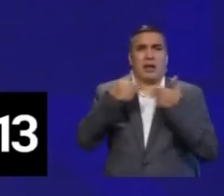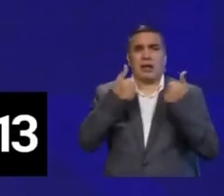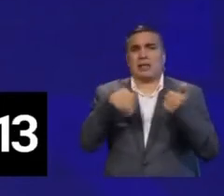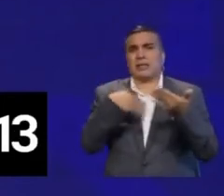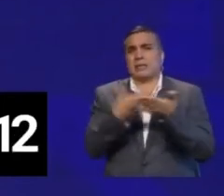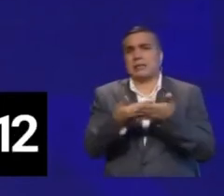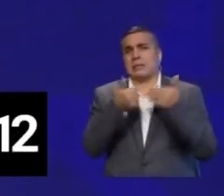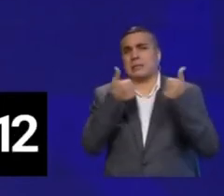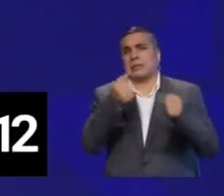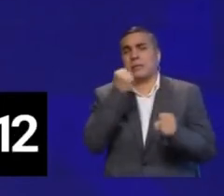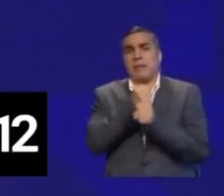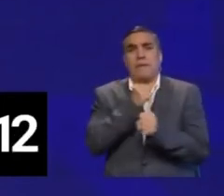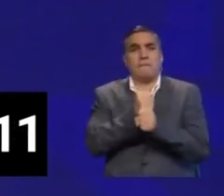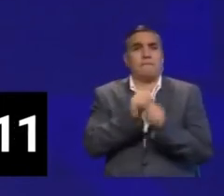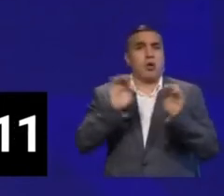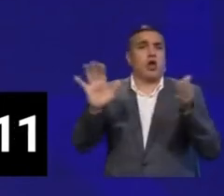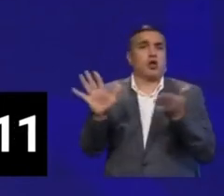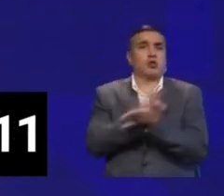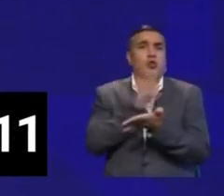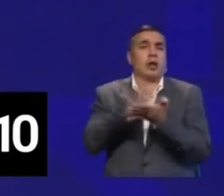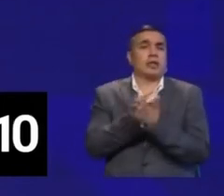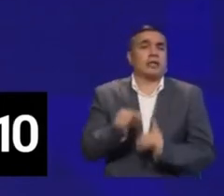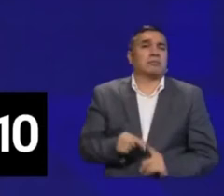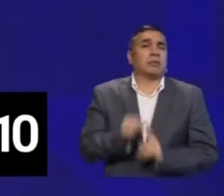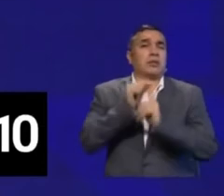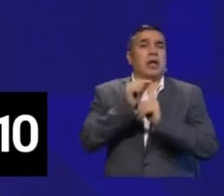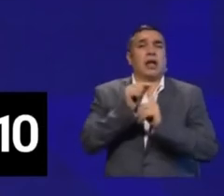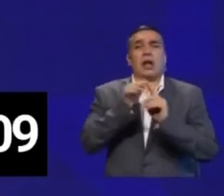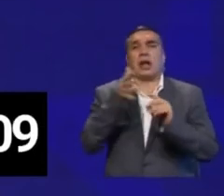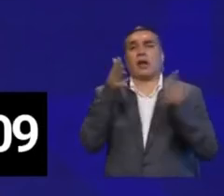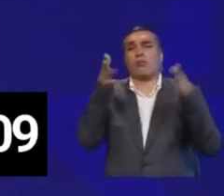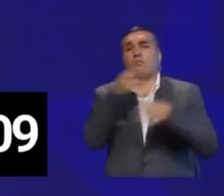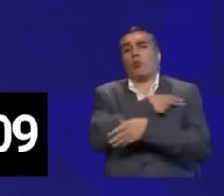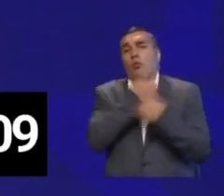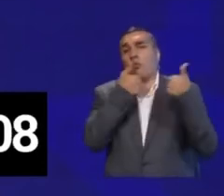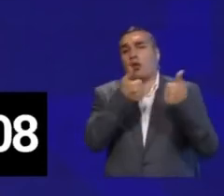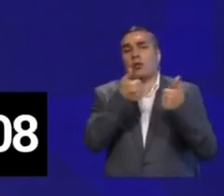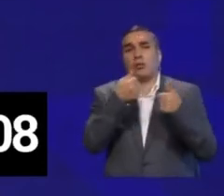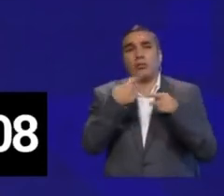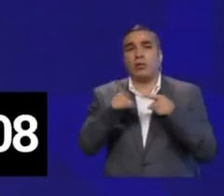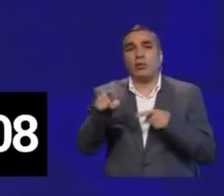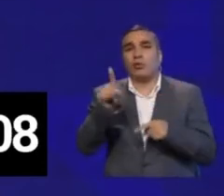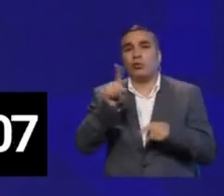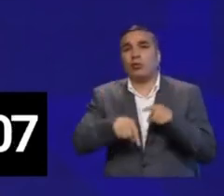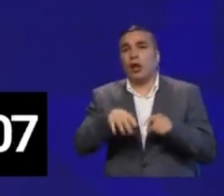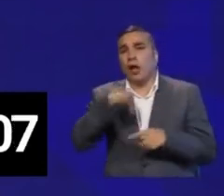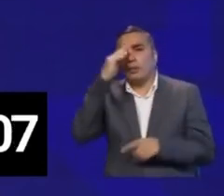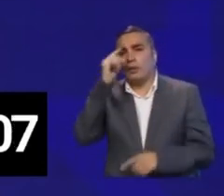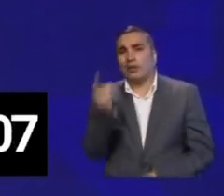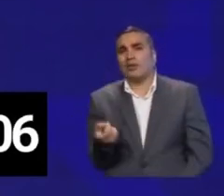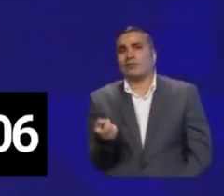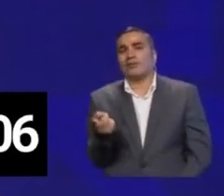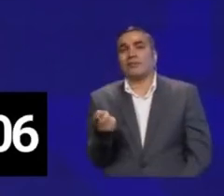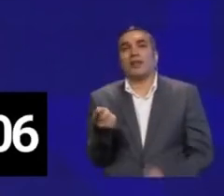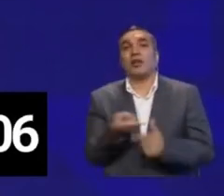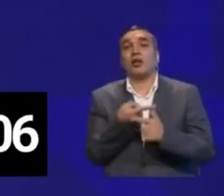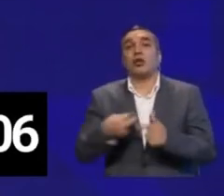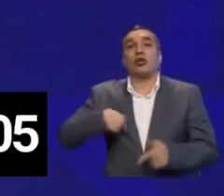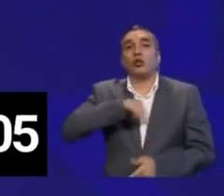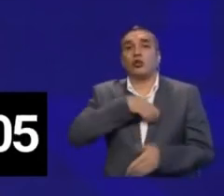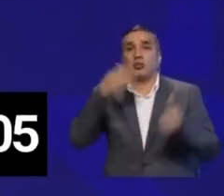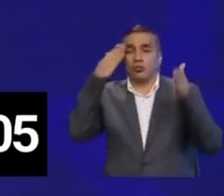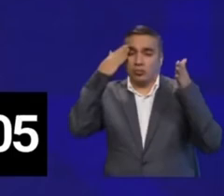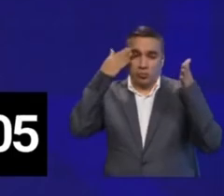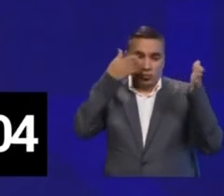una fabulosa escuela y capacite a sus maestros, no va a aprender. Tenemos que centrarnos